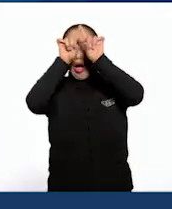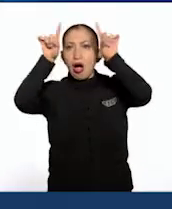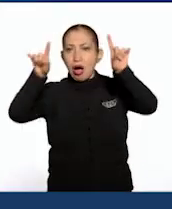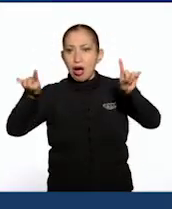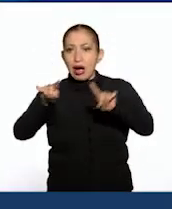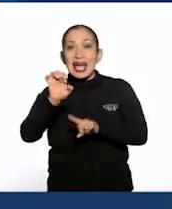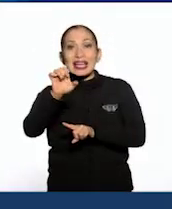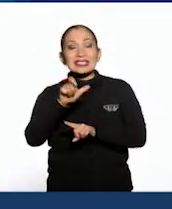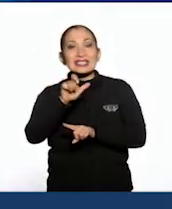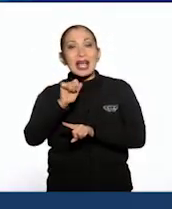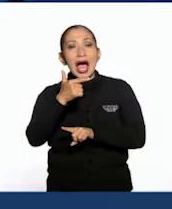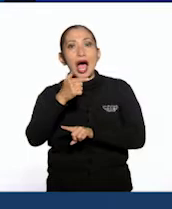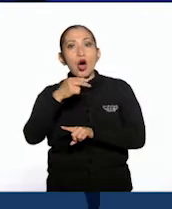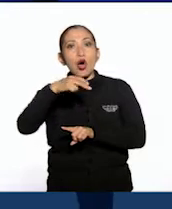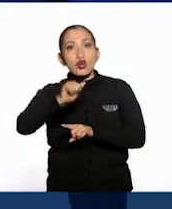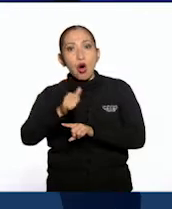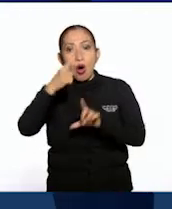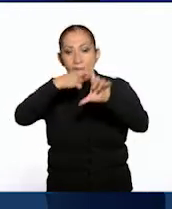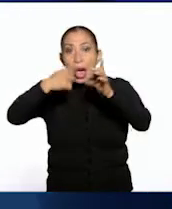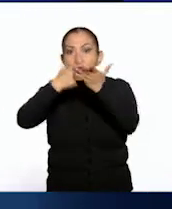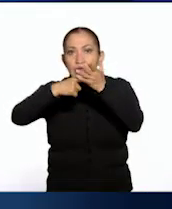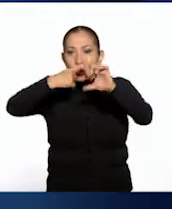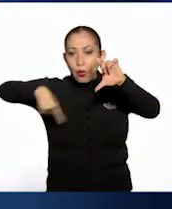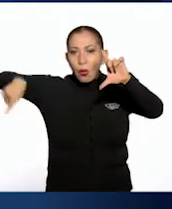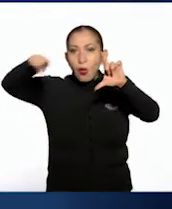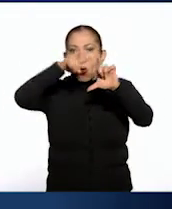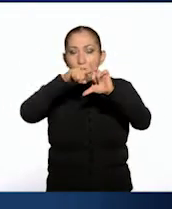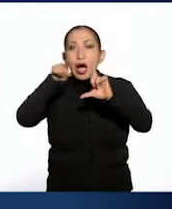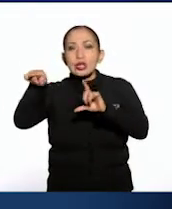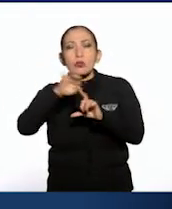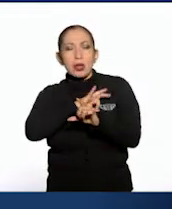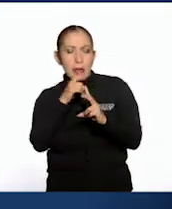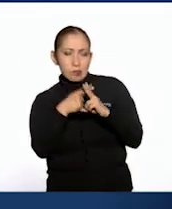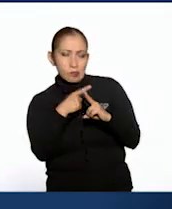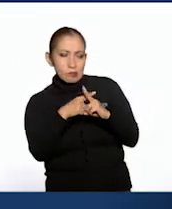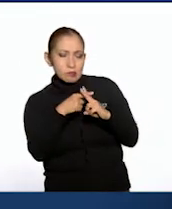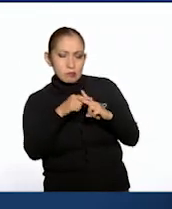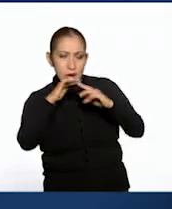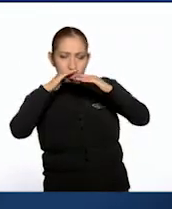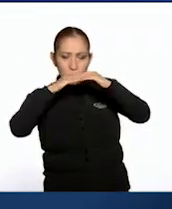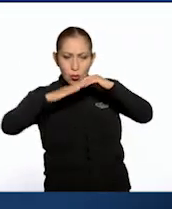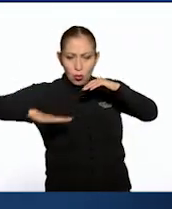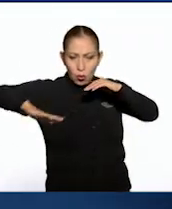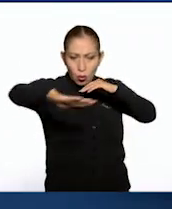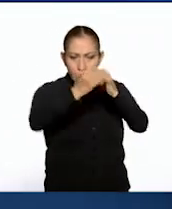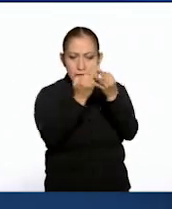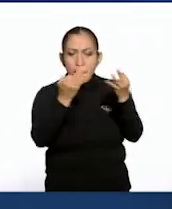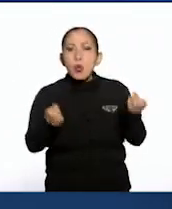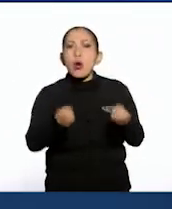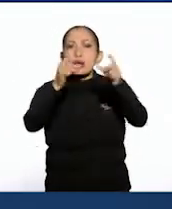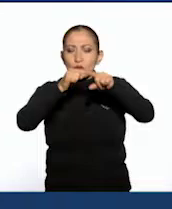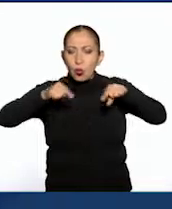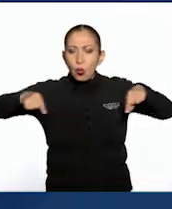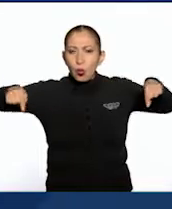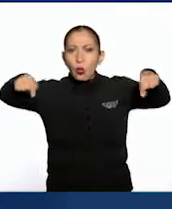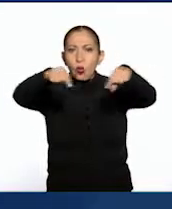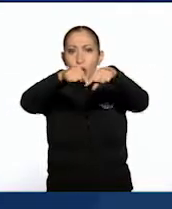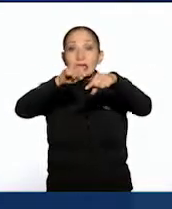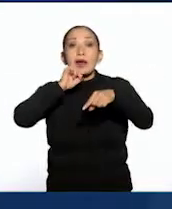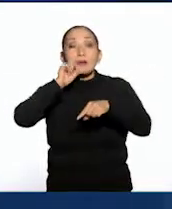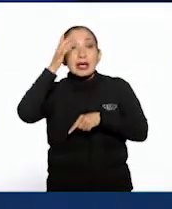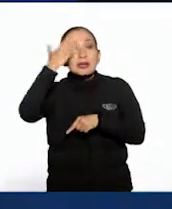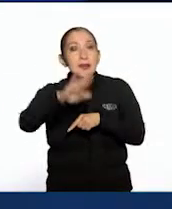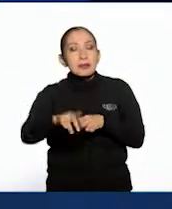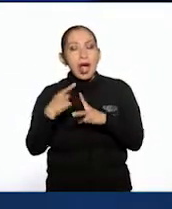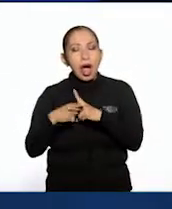regular inscrito en una circunferencia. Podían calcular la superficie de un terreno. Y también